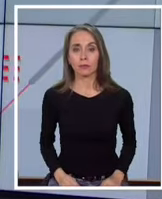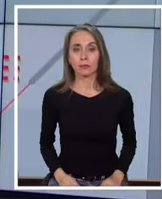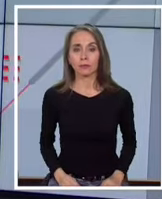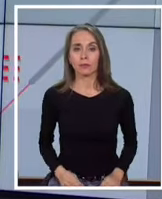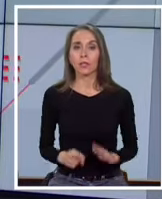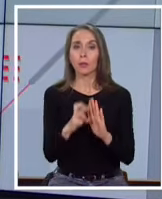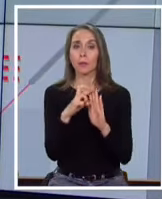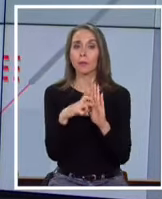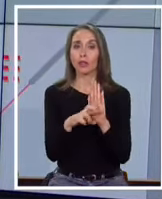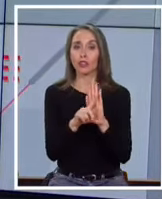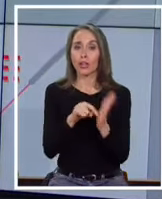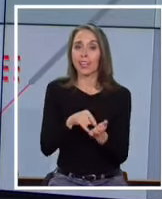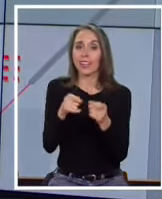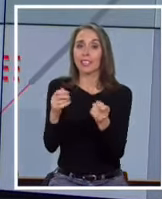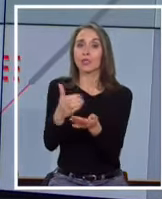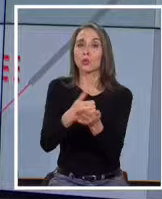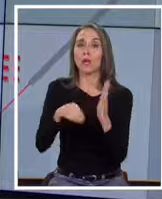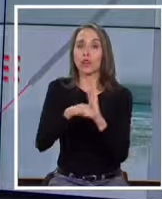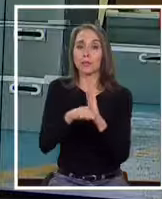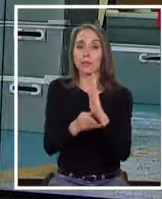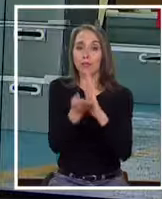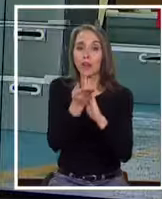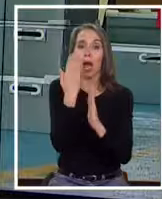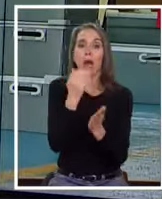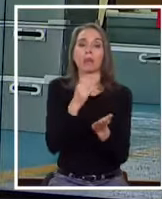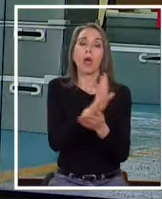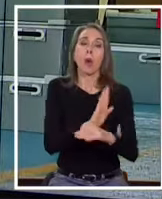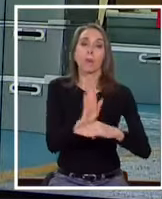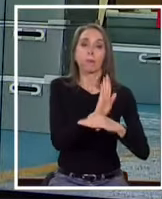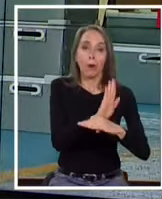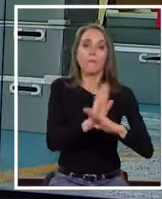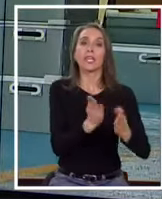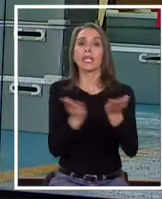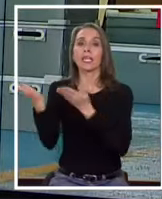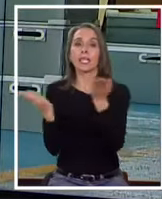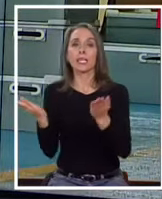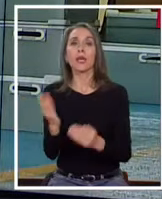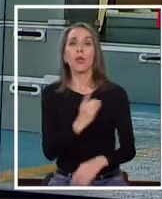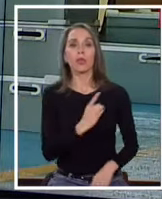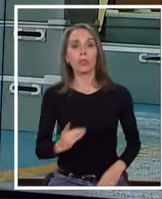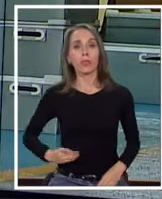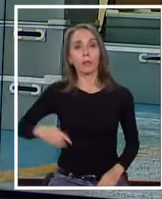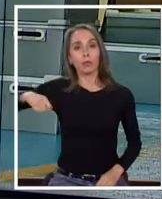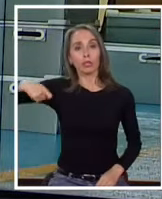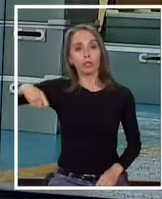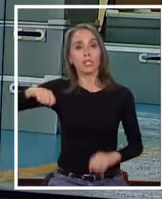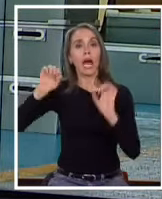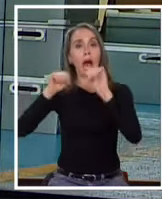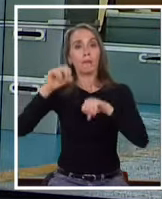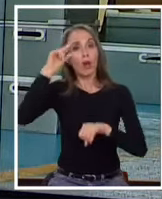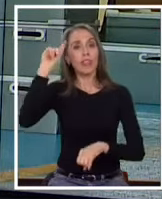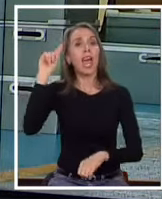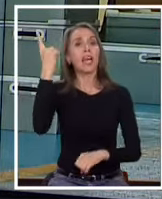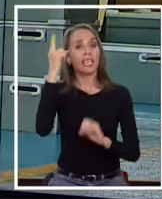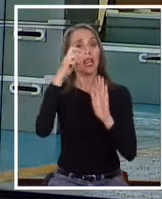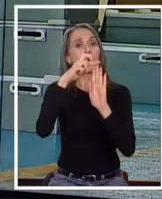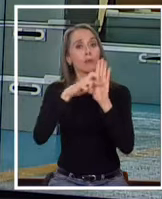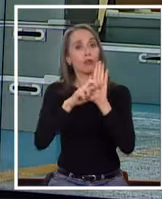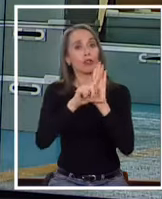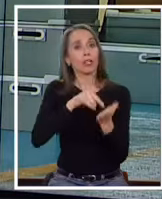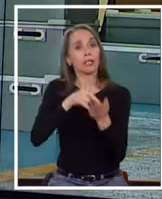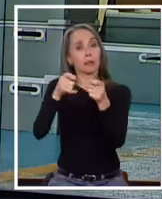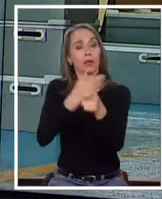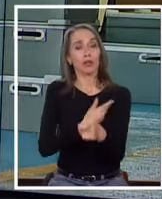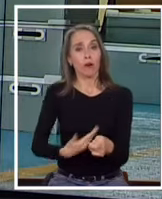Finalmente, el proyecto que reajuste el salario mínimo se destrabó en el Congreso. Diputados y senadores aprobaron en general la propuesta del gobierno que